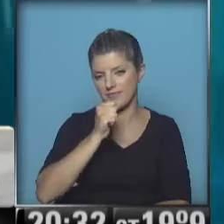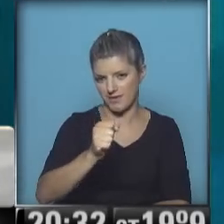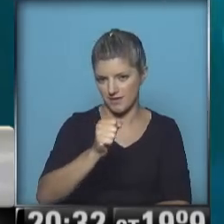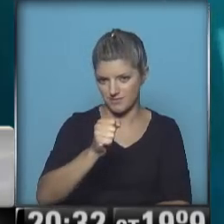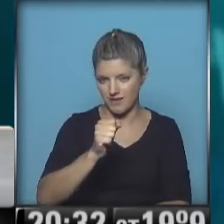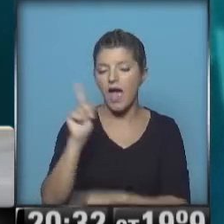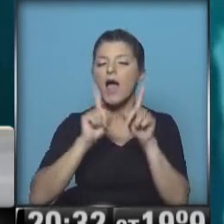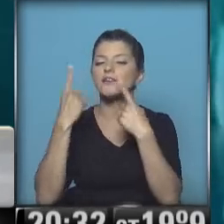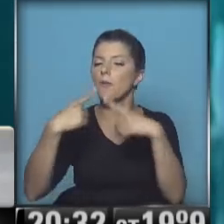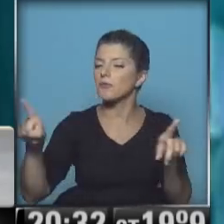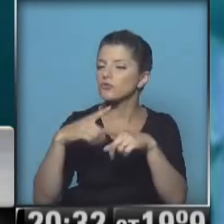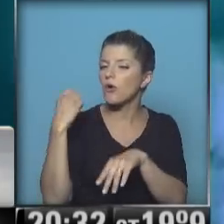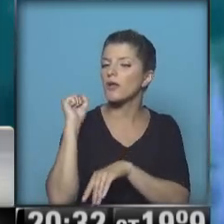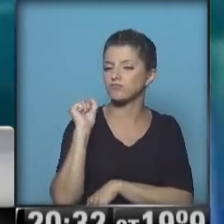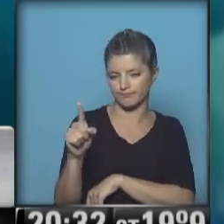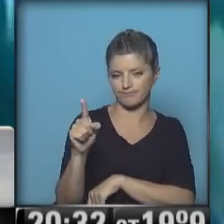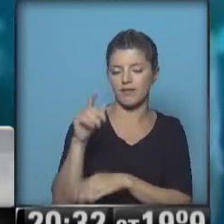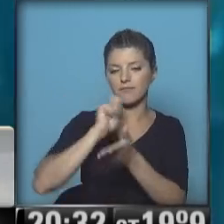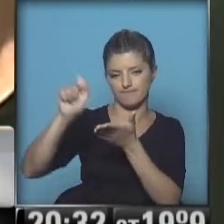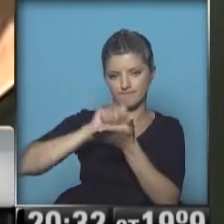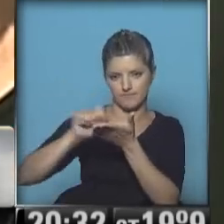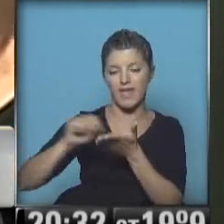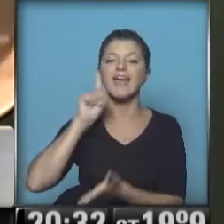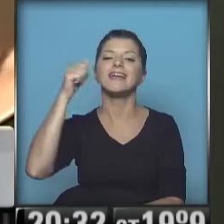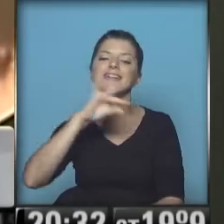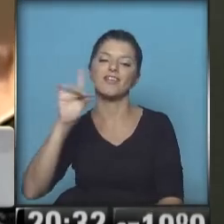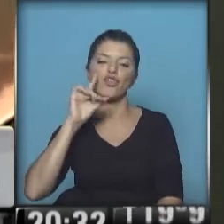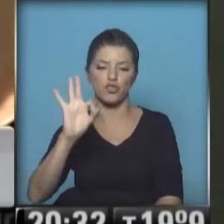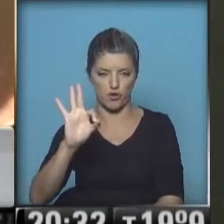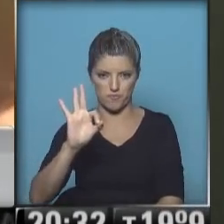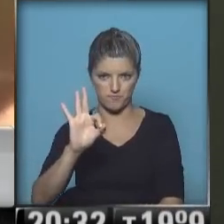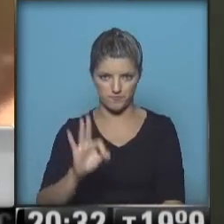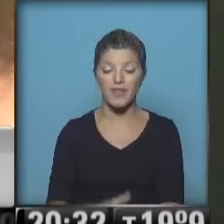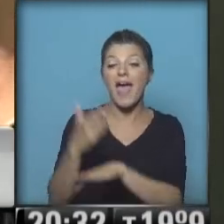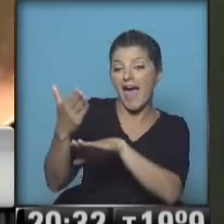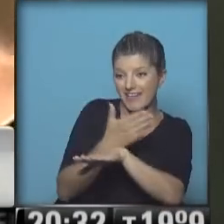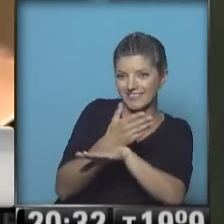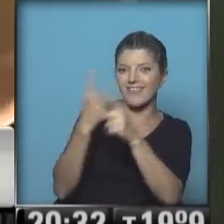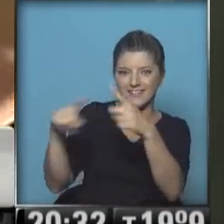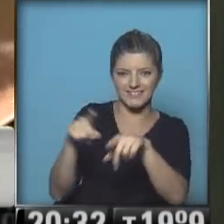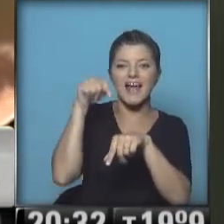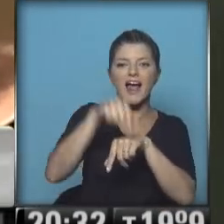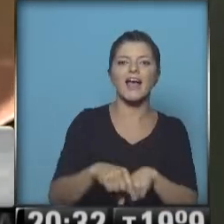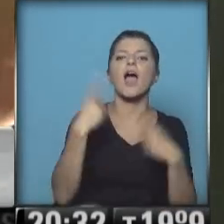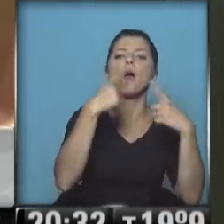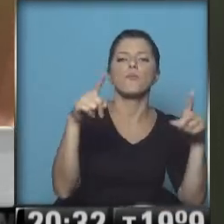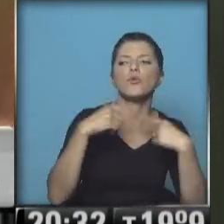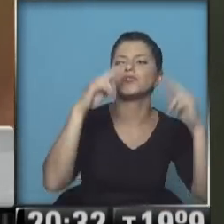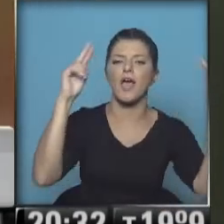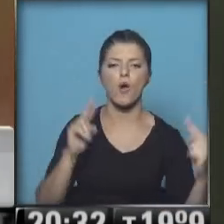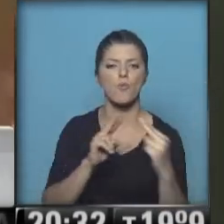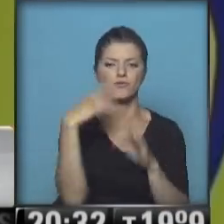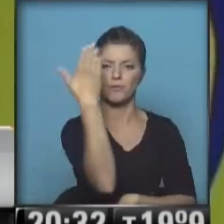himnos de propia autoría del Indio Solari. En la previa del Indio, música y encuentro, hay banderas, pero también hay una campaña